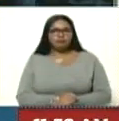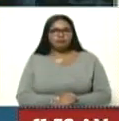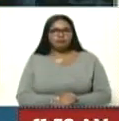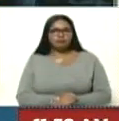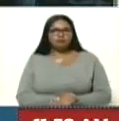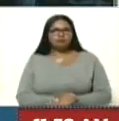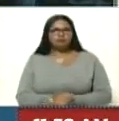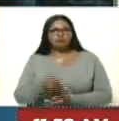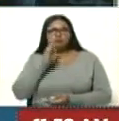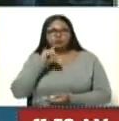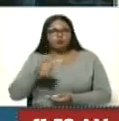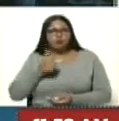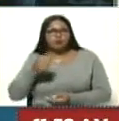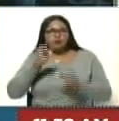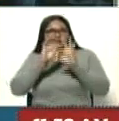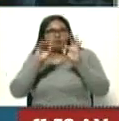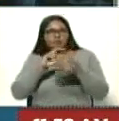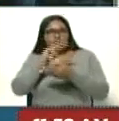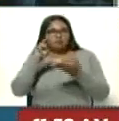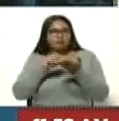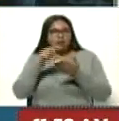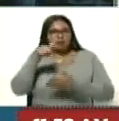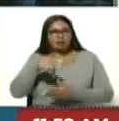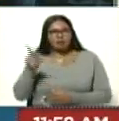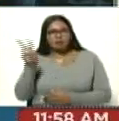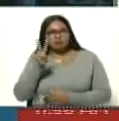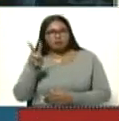No era cualquier medio el Nacional aquí en Venezuela.